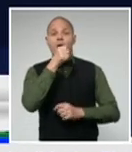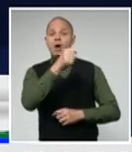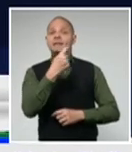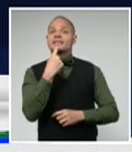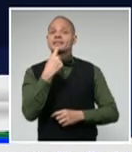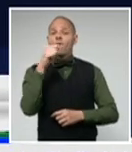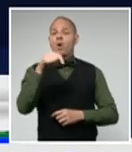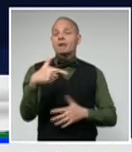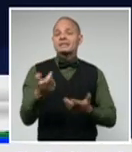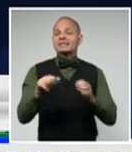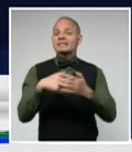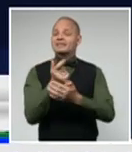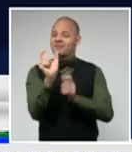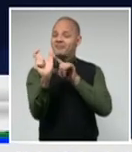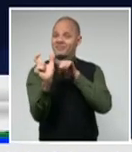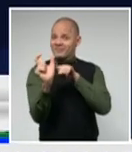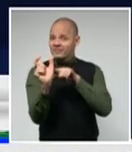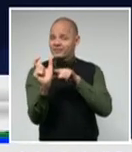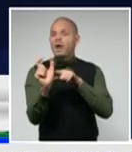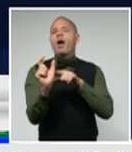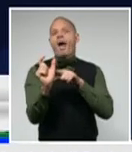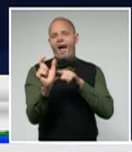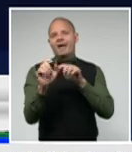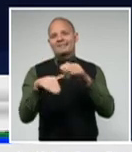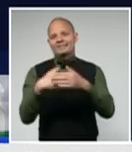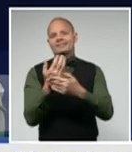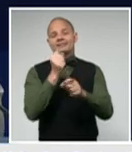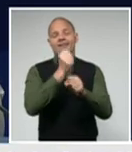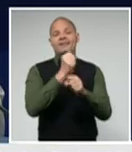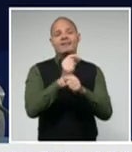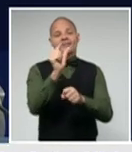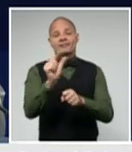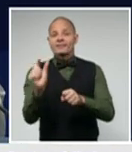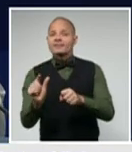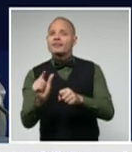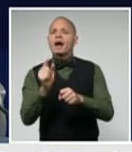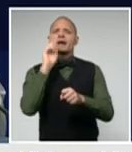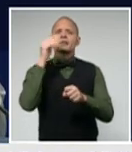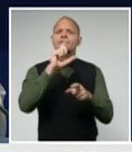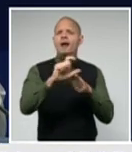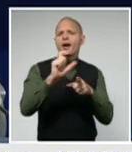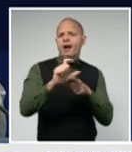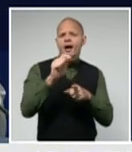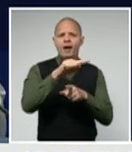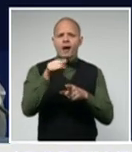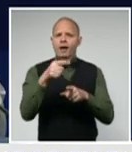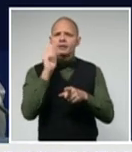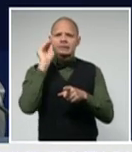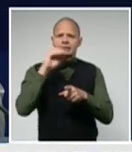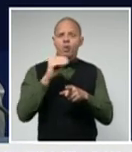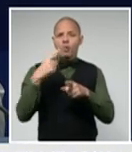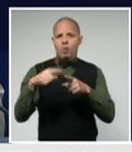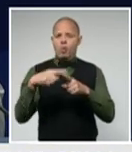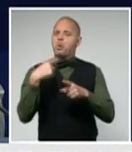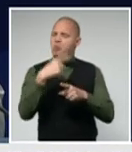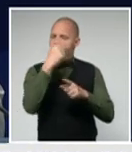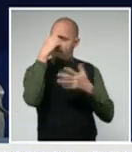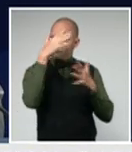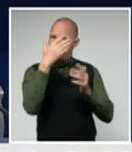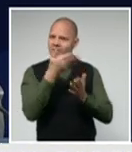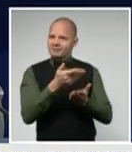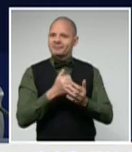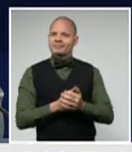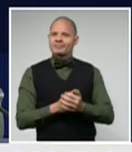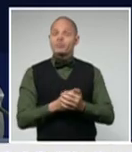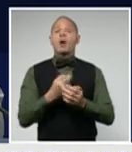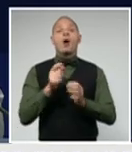Trabajador Agropecuario y Forestal, nuestras felicitaciones, y resaltamos que hoy también se celebra el Día